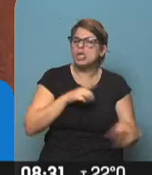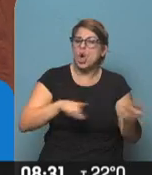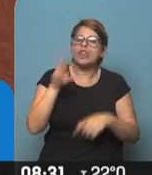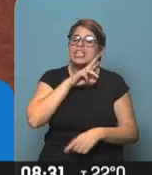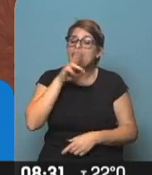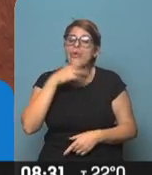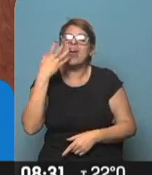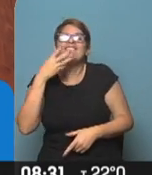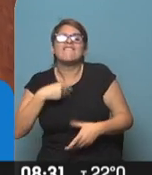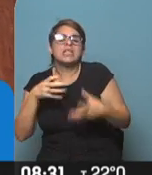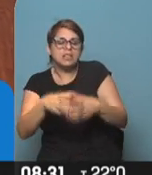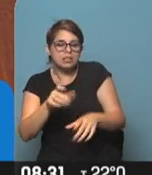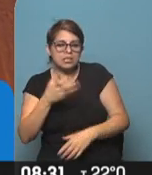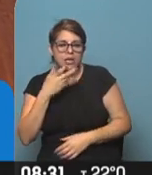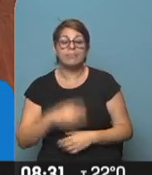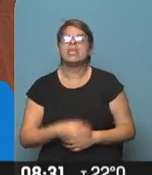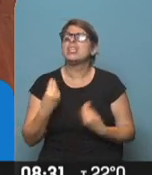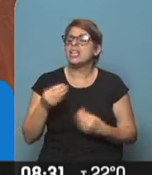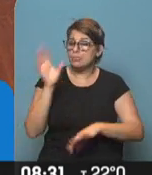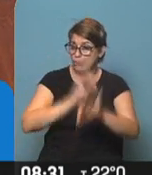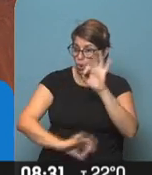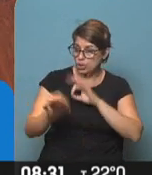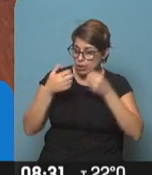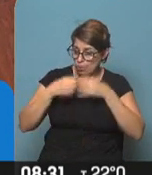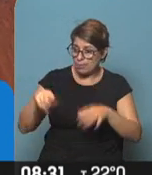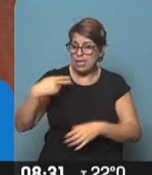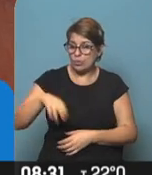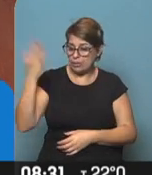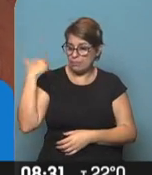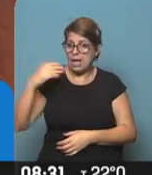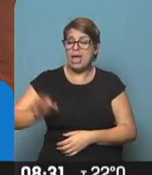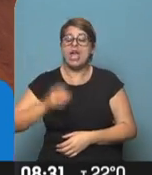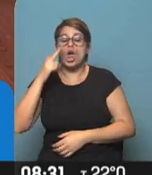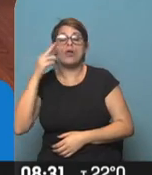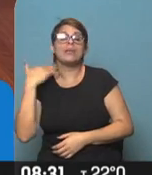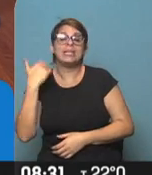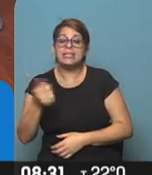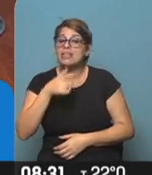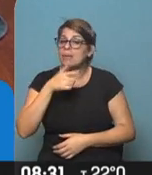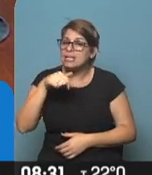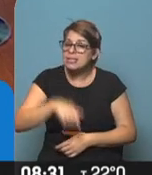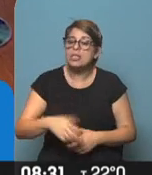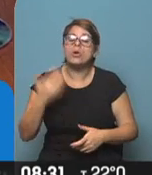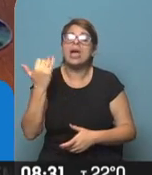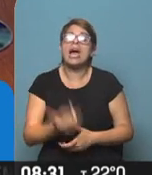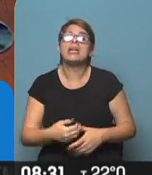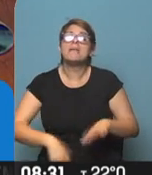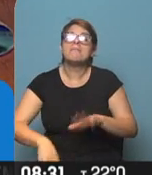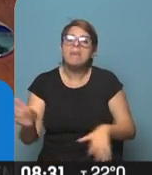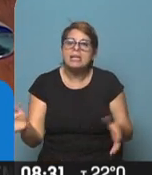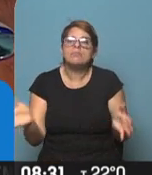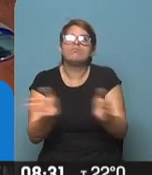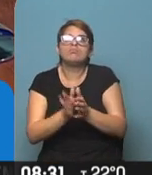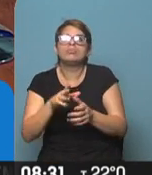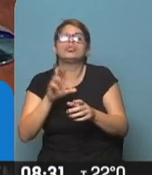un proyecto que empezó en noviembre de 2016 y creo que hoy reúne más de 30 clubes empezó